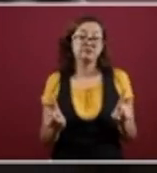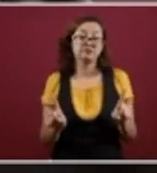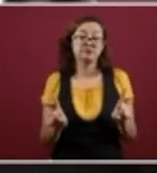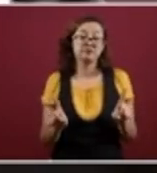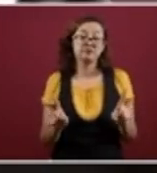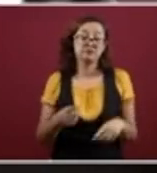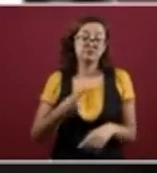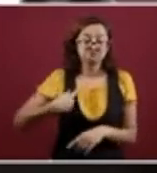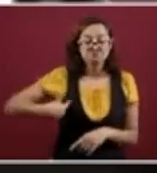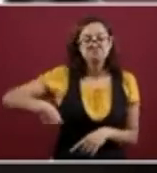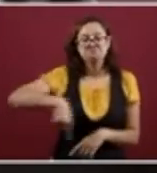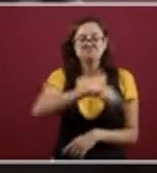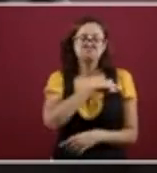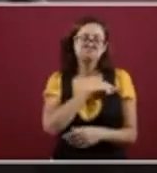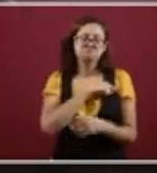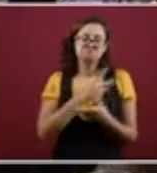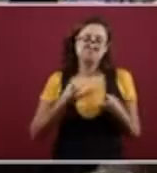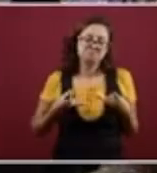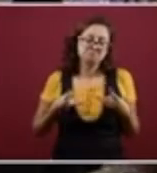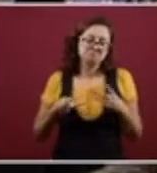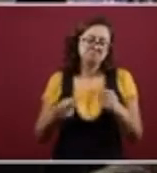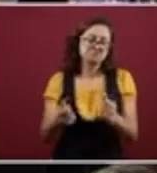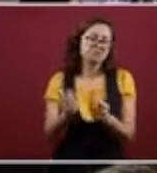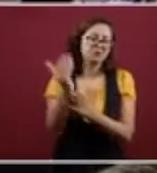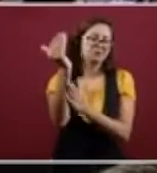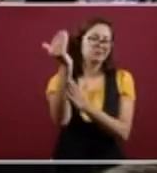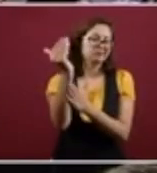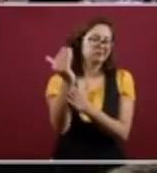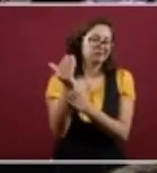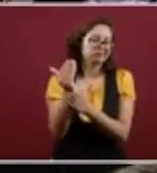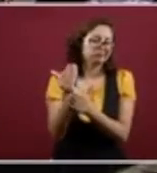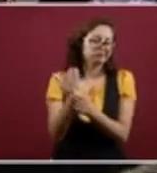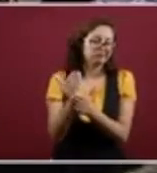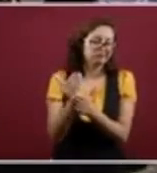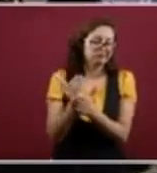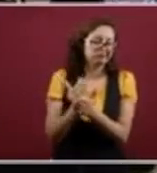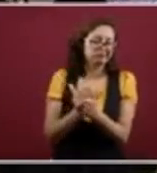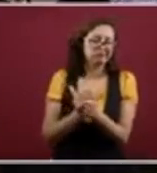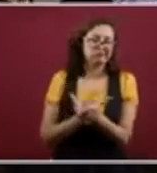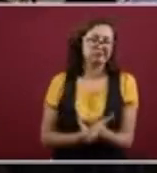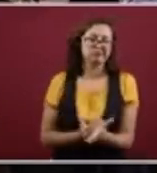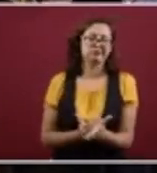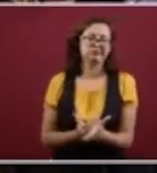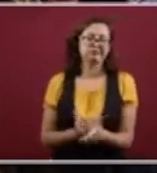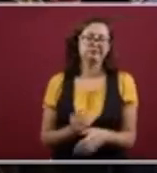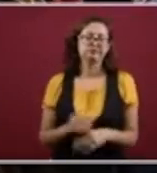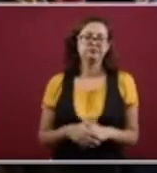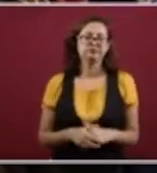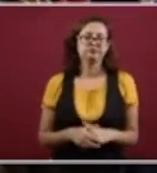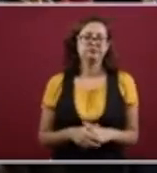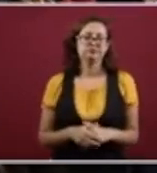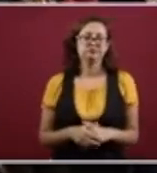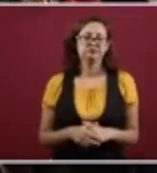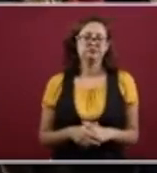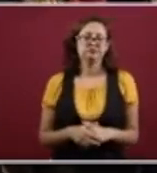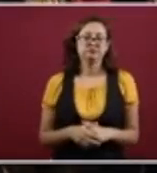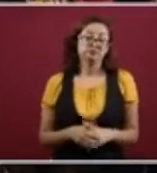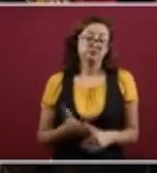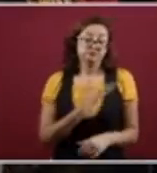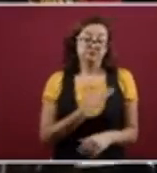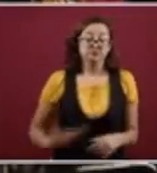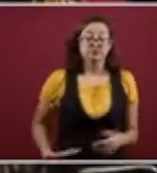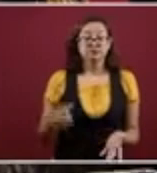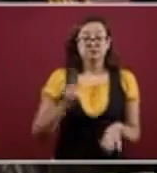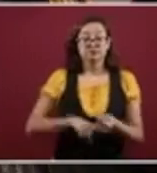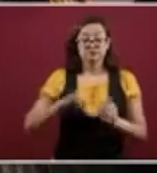hay una disminución considerable de el presupuesto en